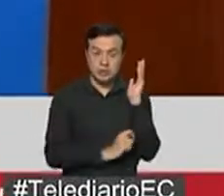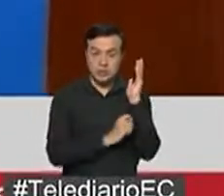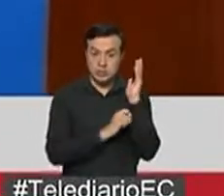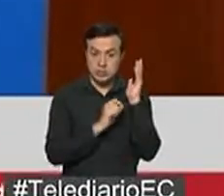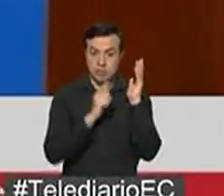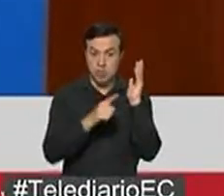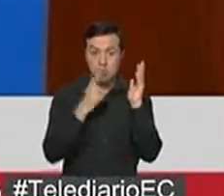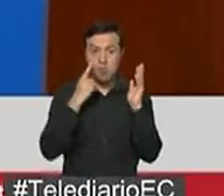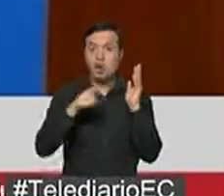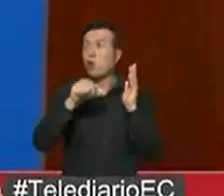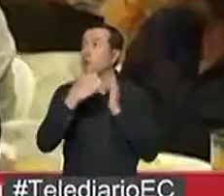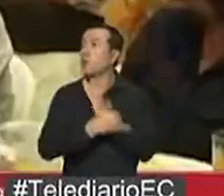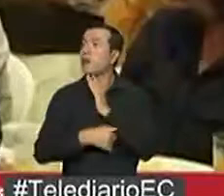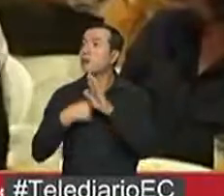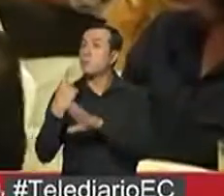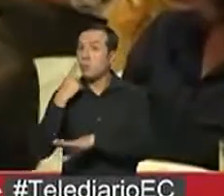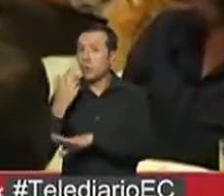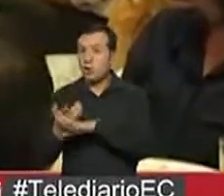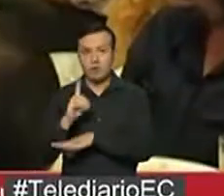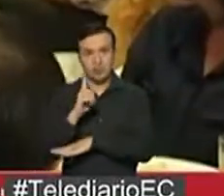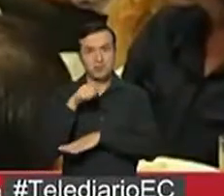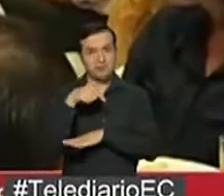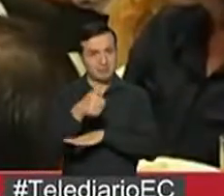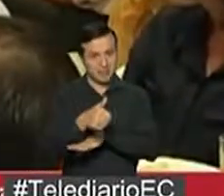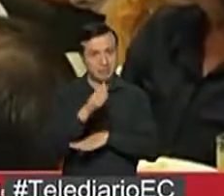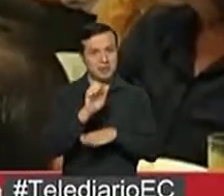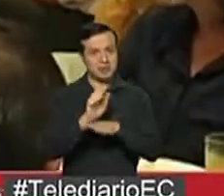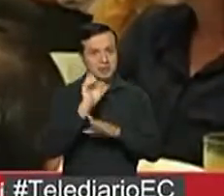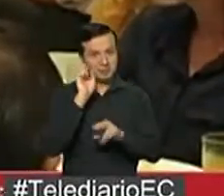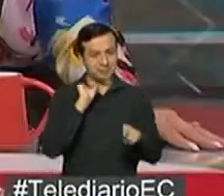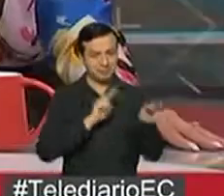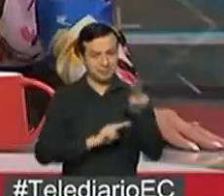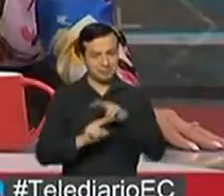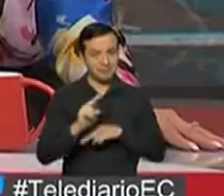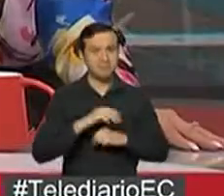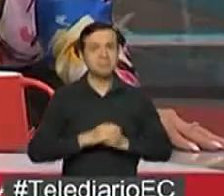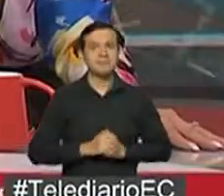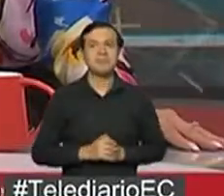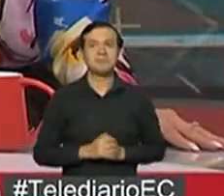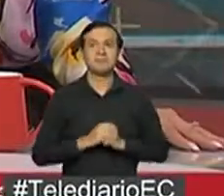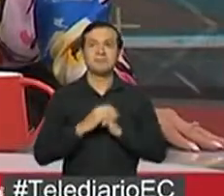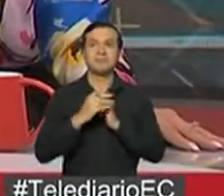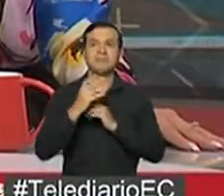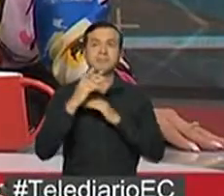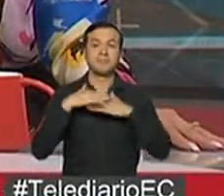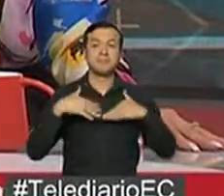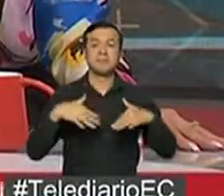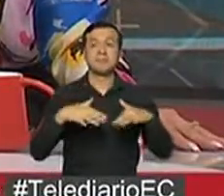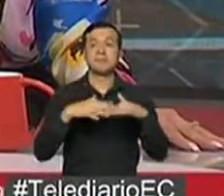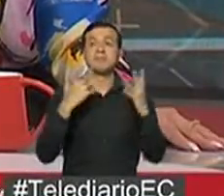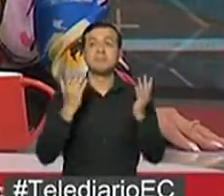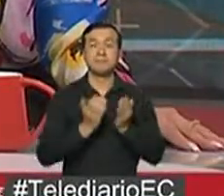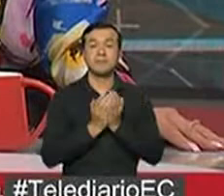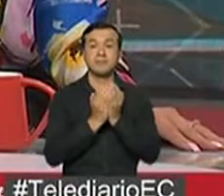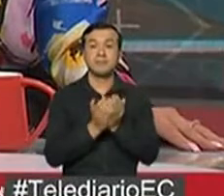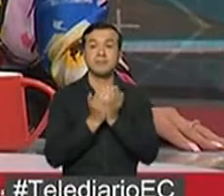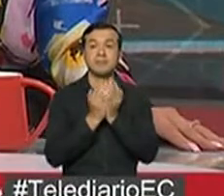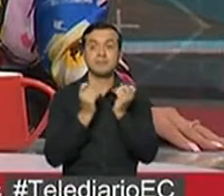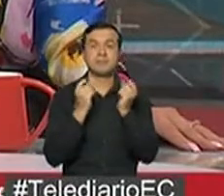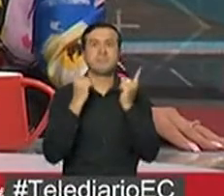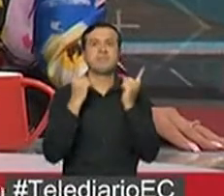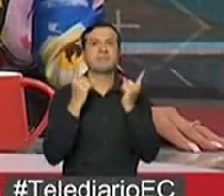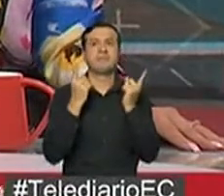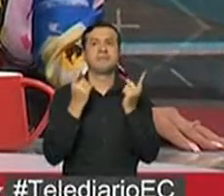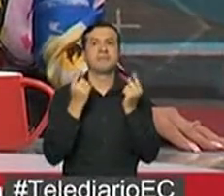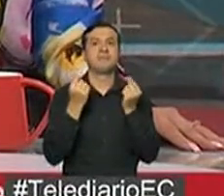mandar esas muestras al exterior mariuxi buenaño medios públicos y la histórica sequía en el canal de panamá impactaría